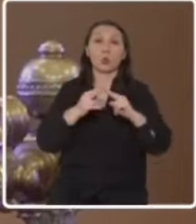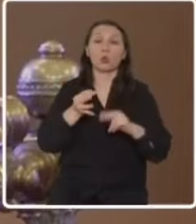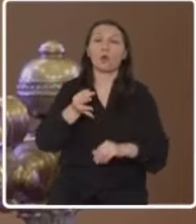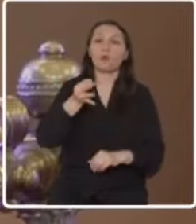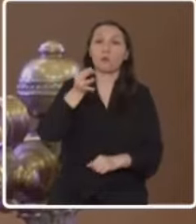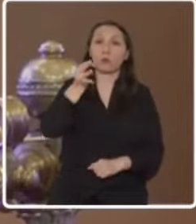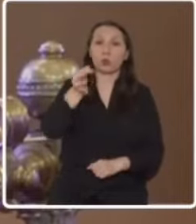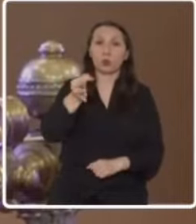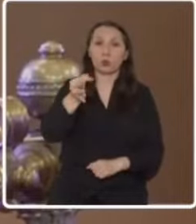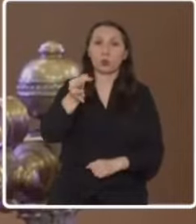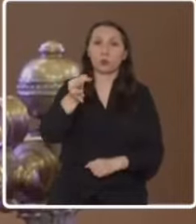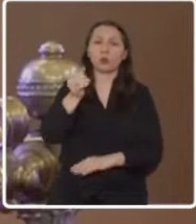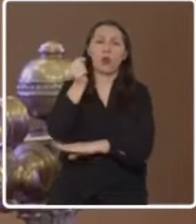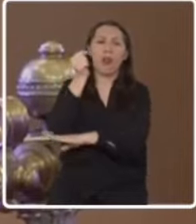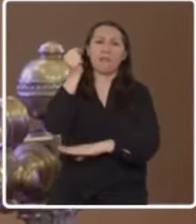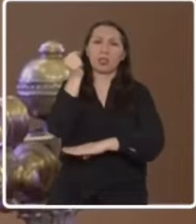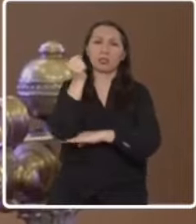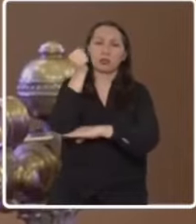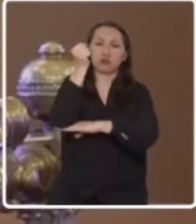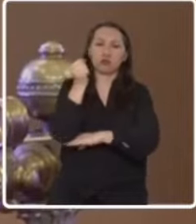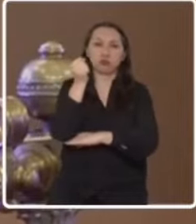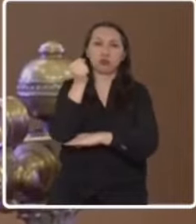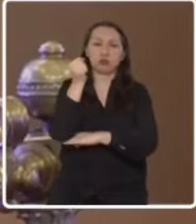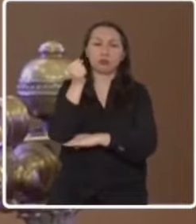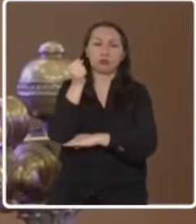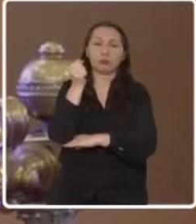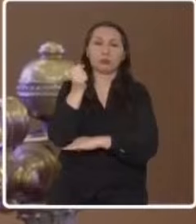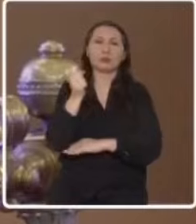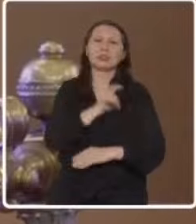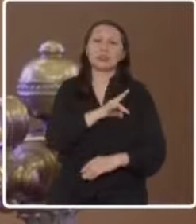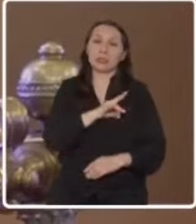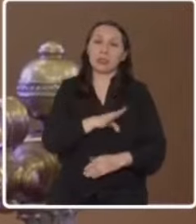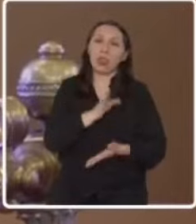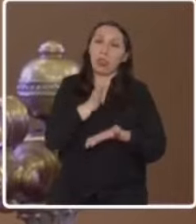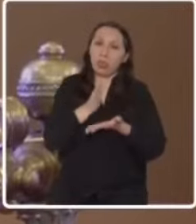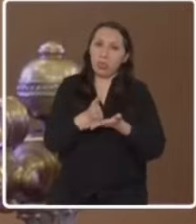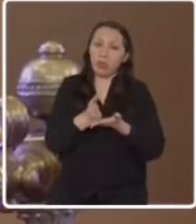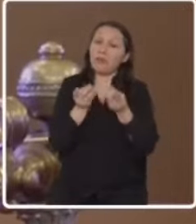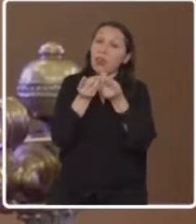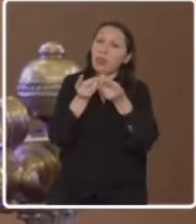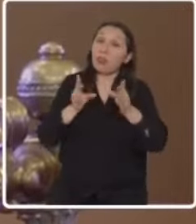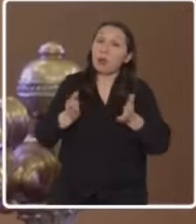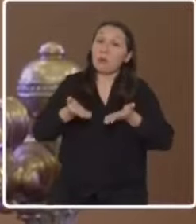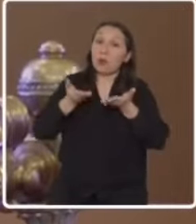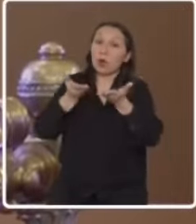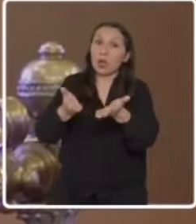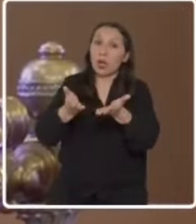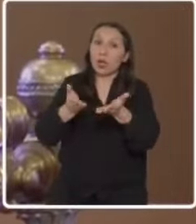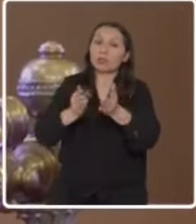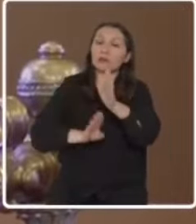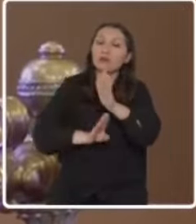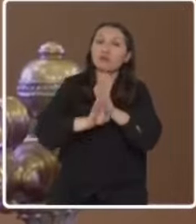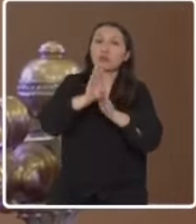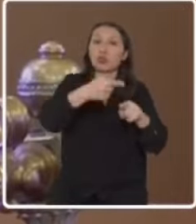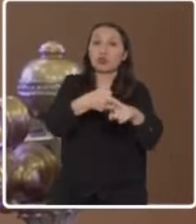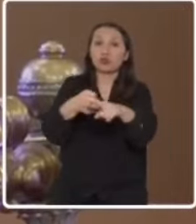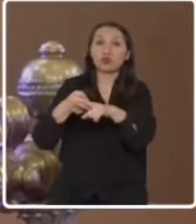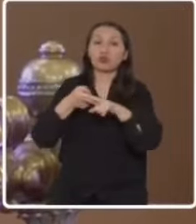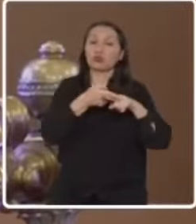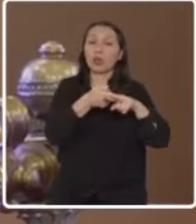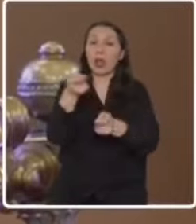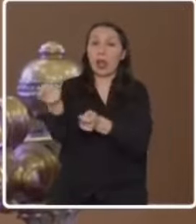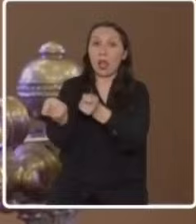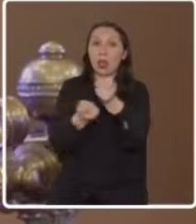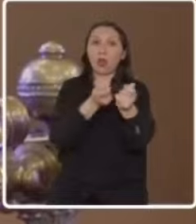futuro sobre bases sólidas. Chile debe su democracia y su progreso social y